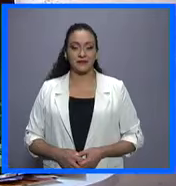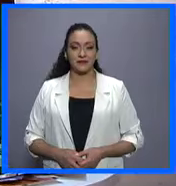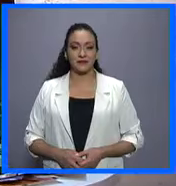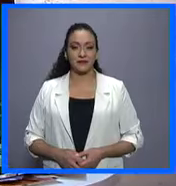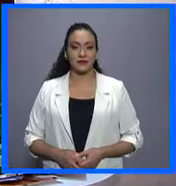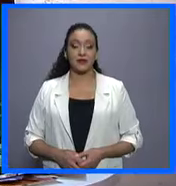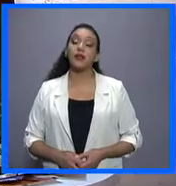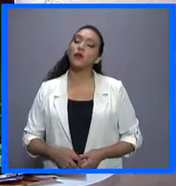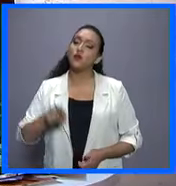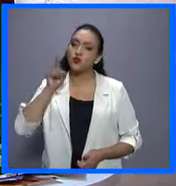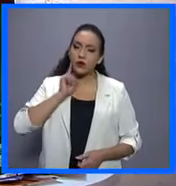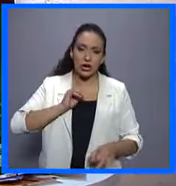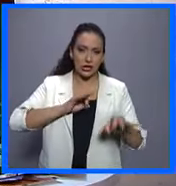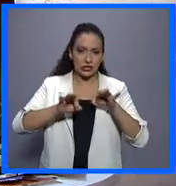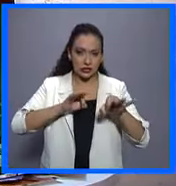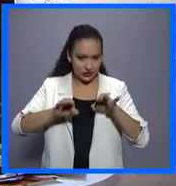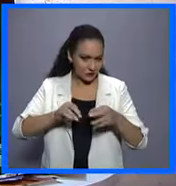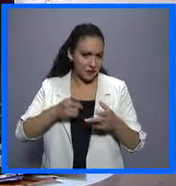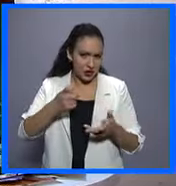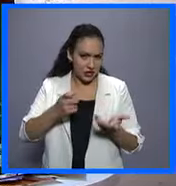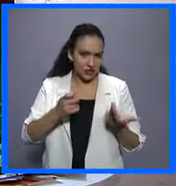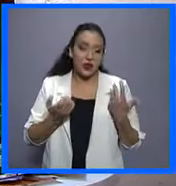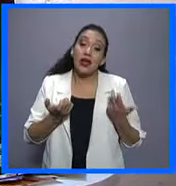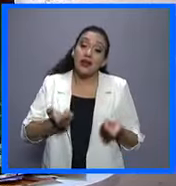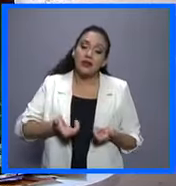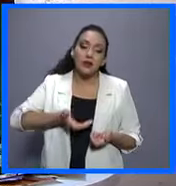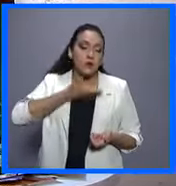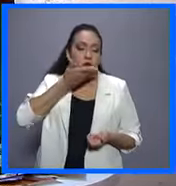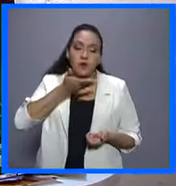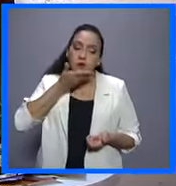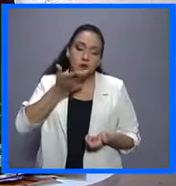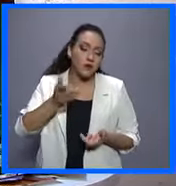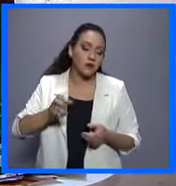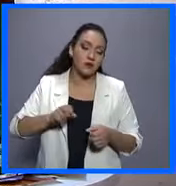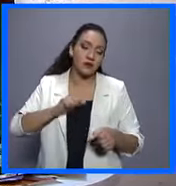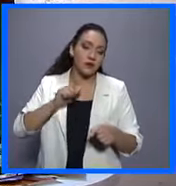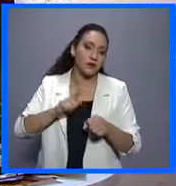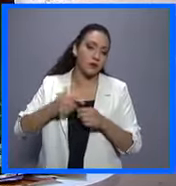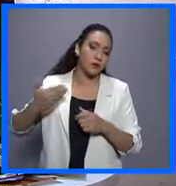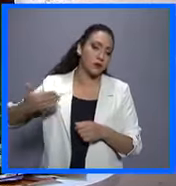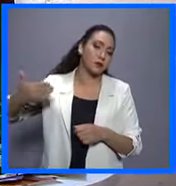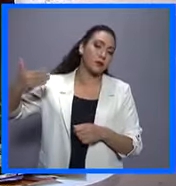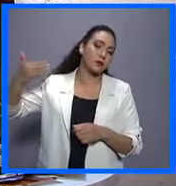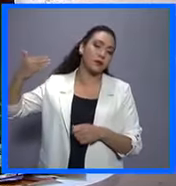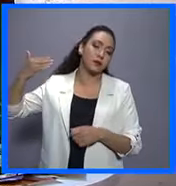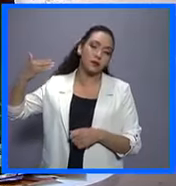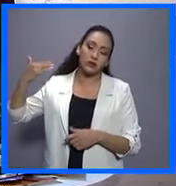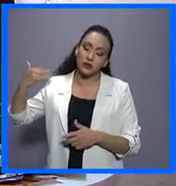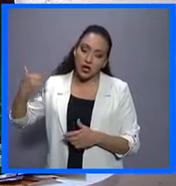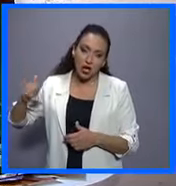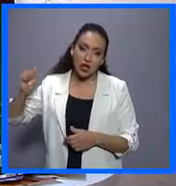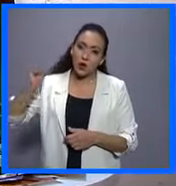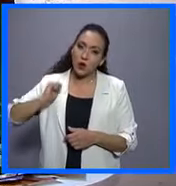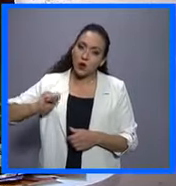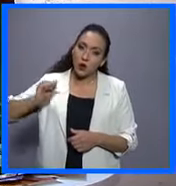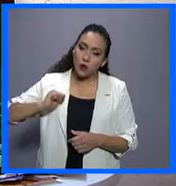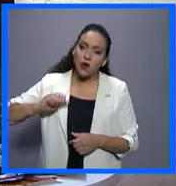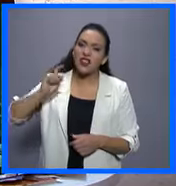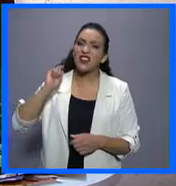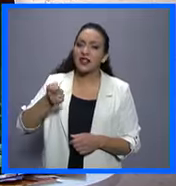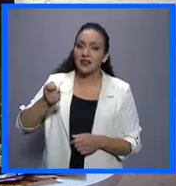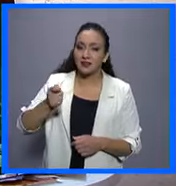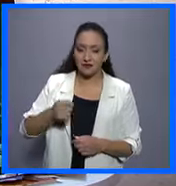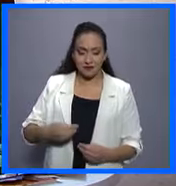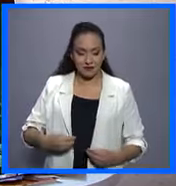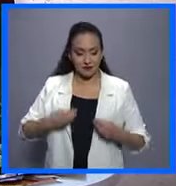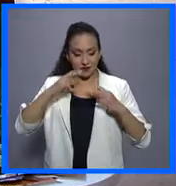La partería tradicional no es solo una forma, es todo una filosofía, es un camino de vida. Es honrar la vida y la